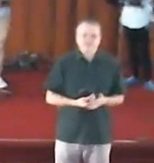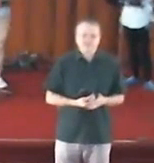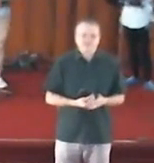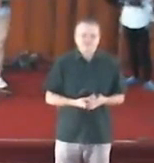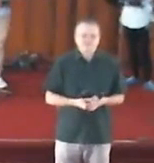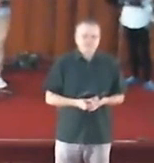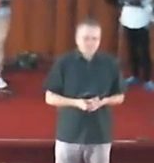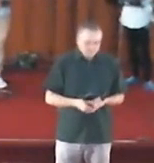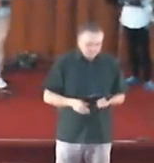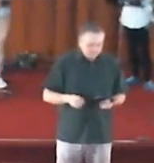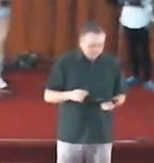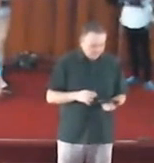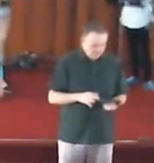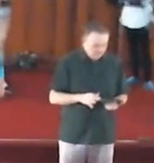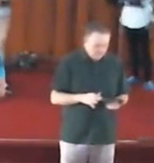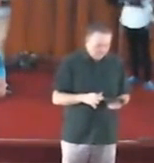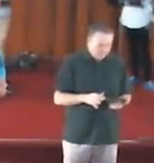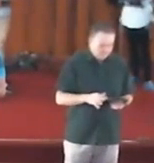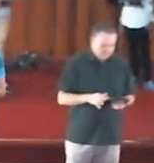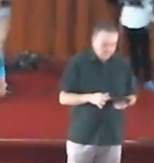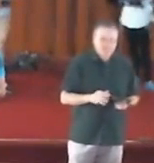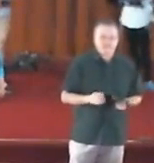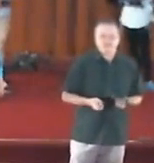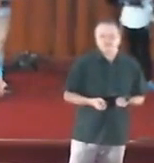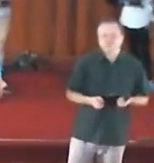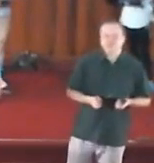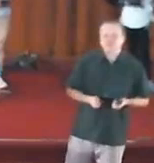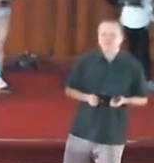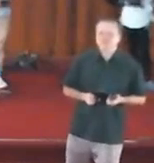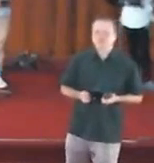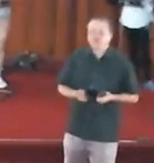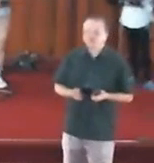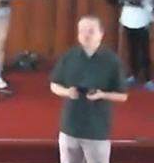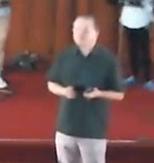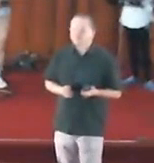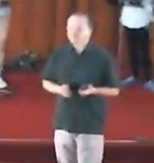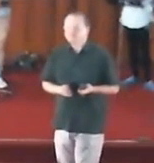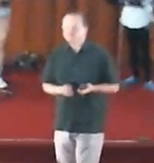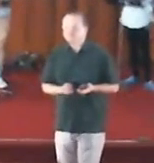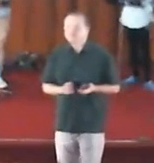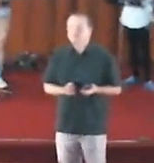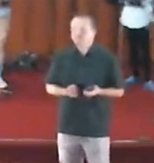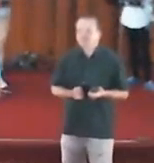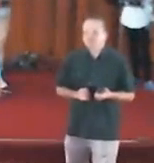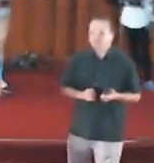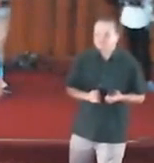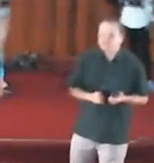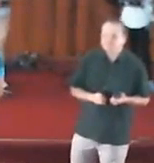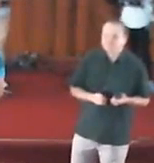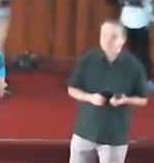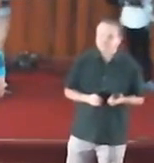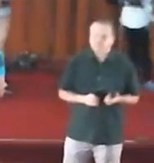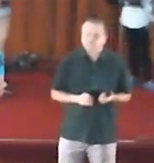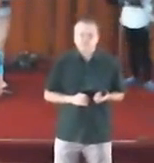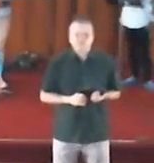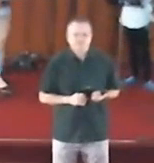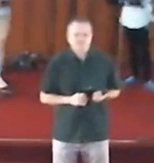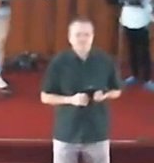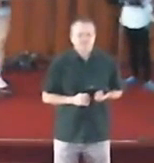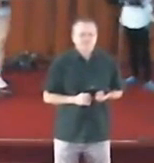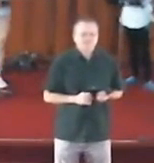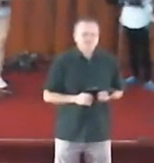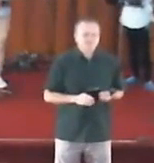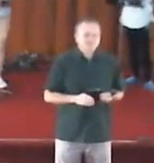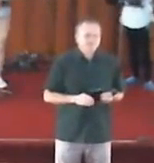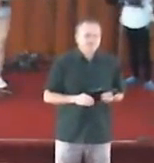God. Yo tengo una oración que escribió un amigo mío. I have a prayer I'd like to read that a